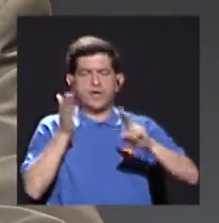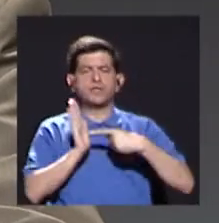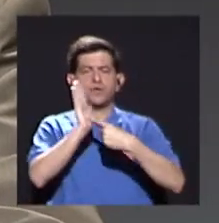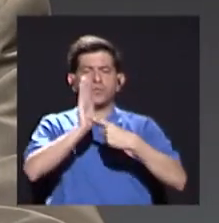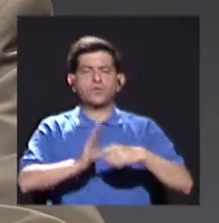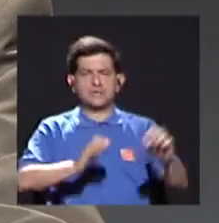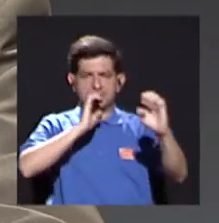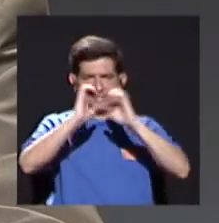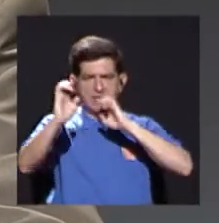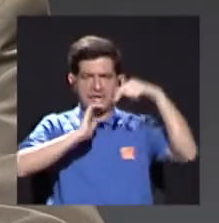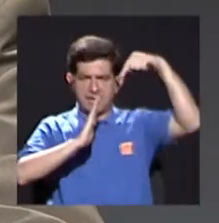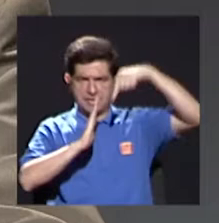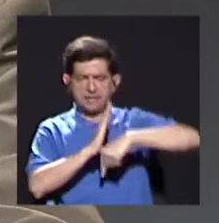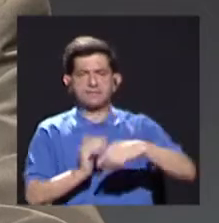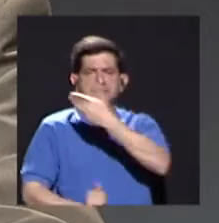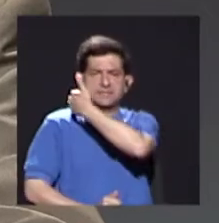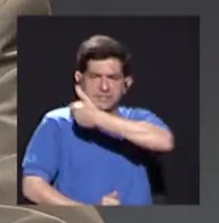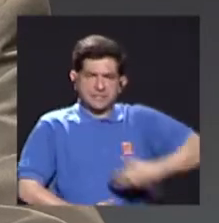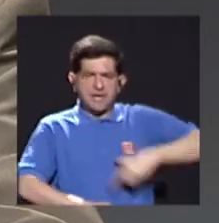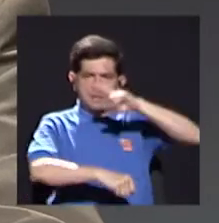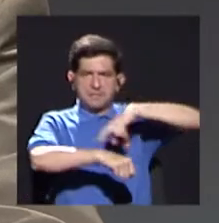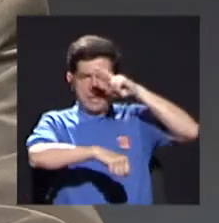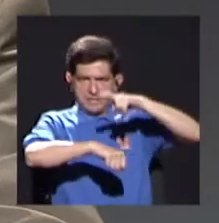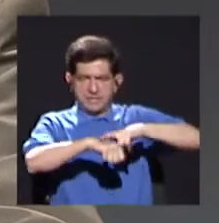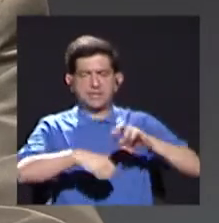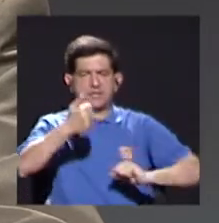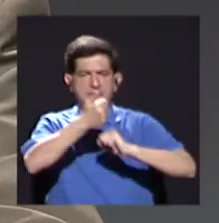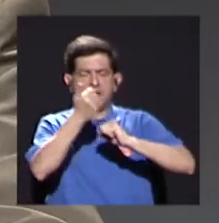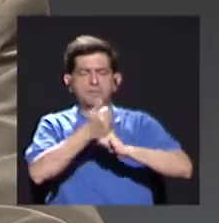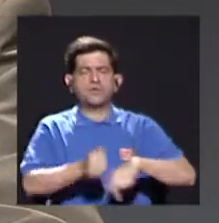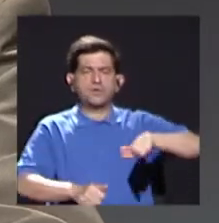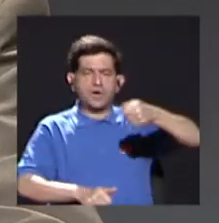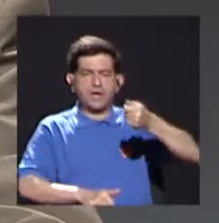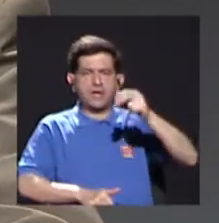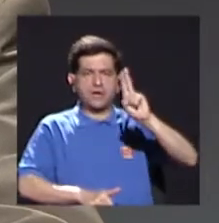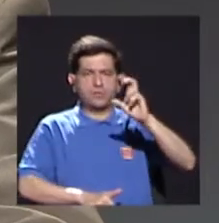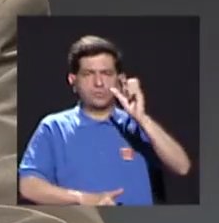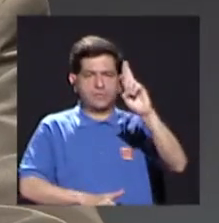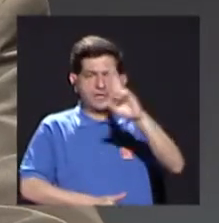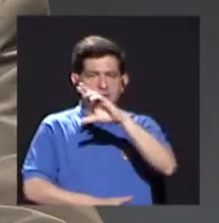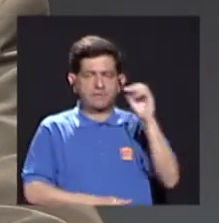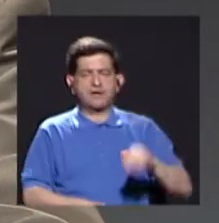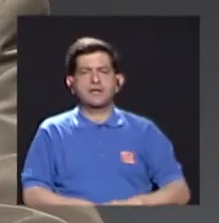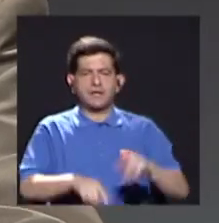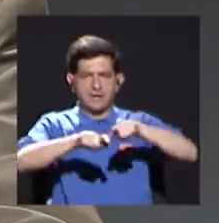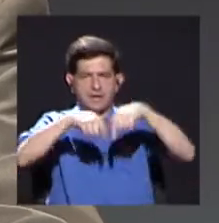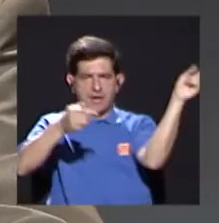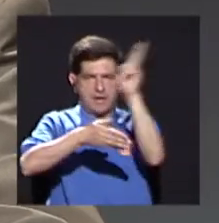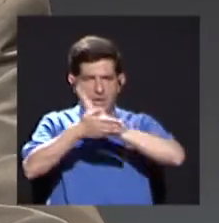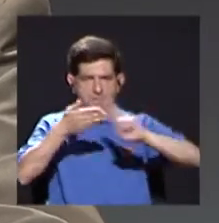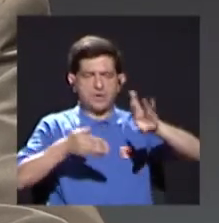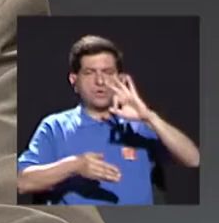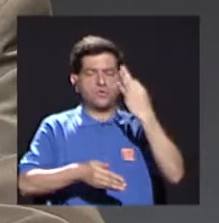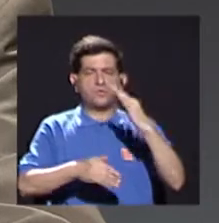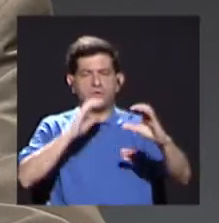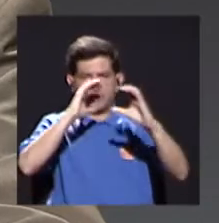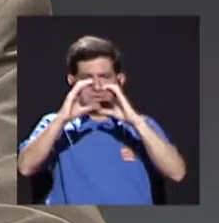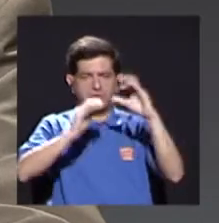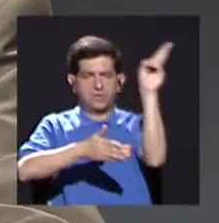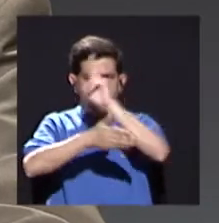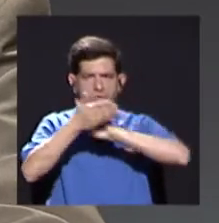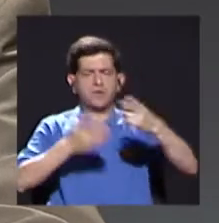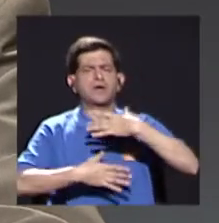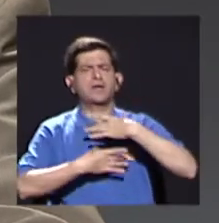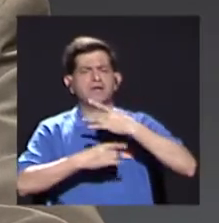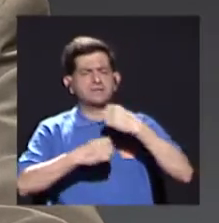entrevista de fondo con el presidente de la república con el apoyo de canal user y semanario universidad como medios universitarios nos